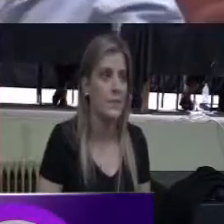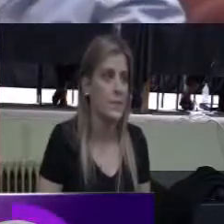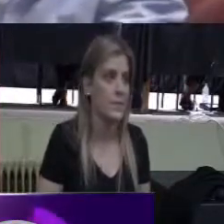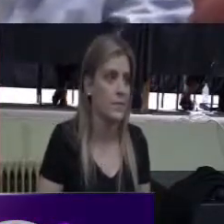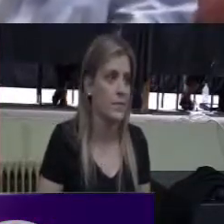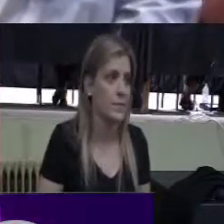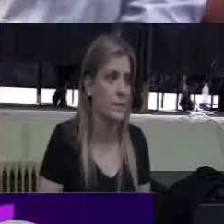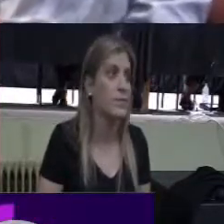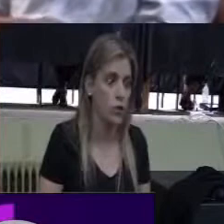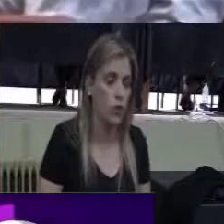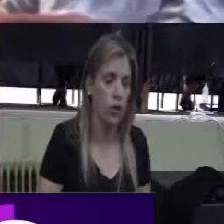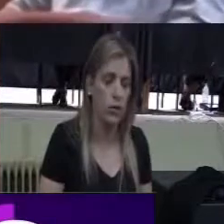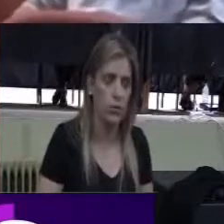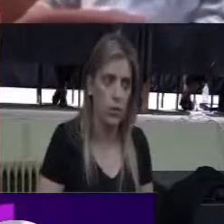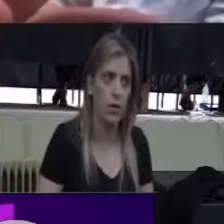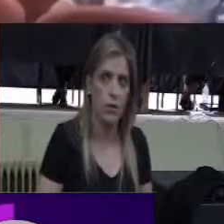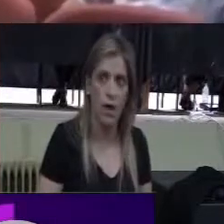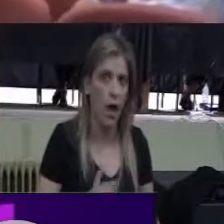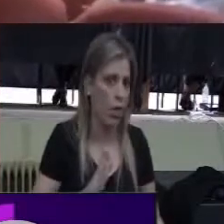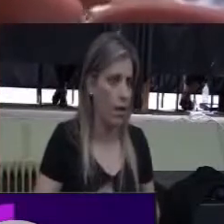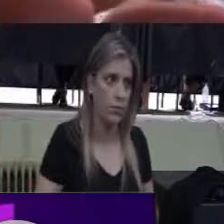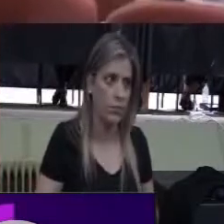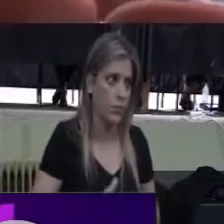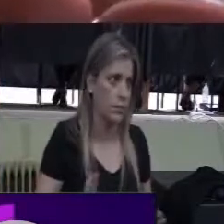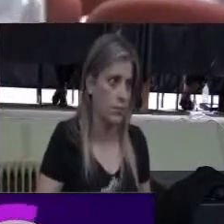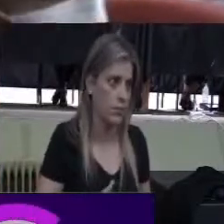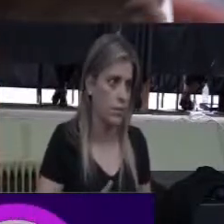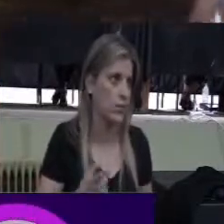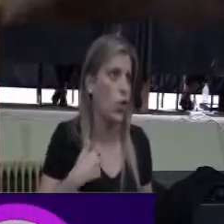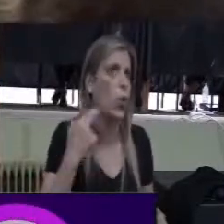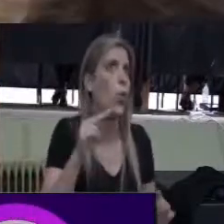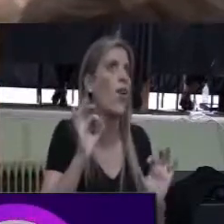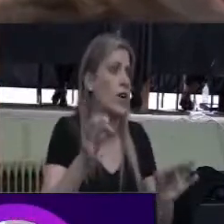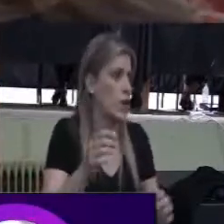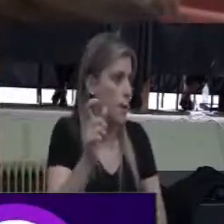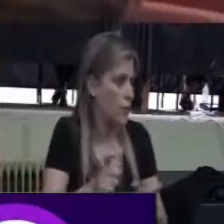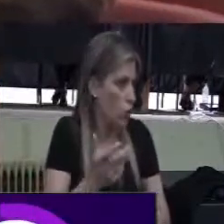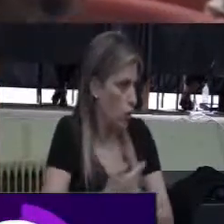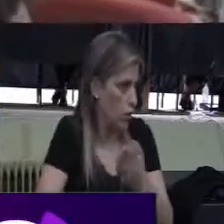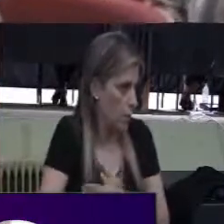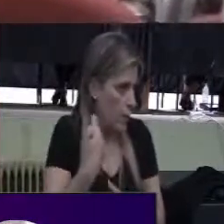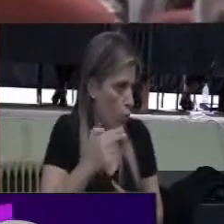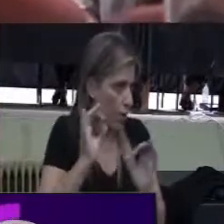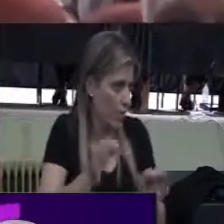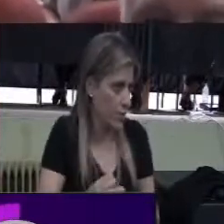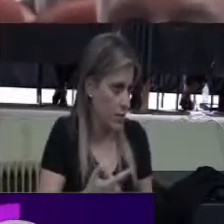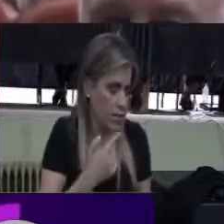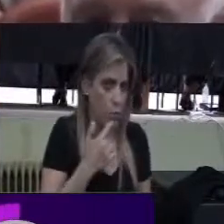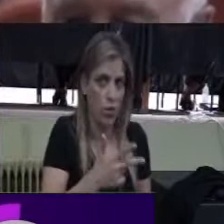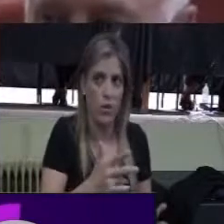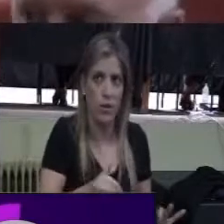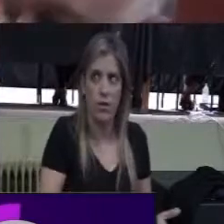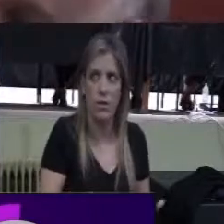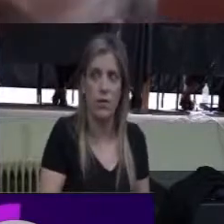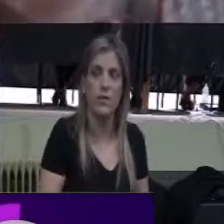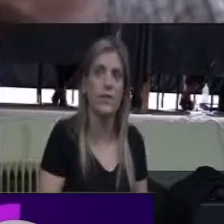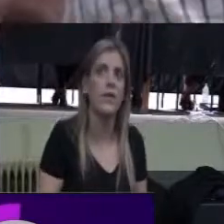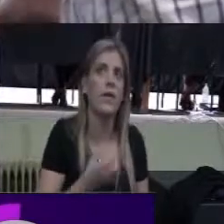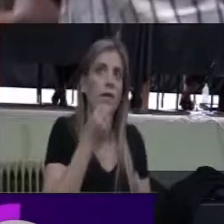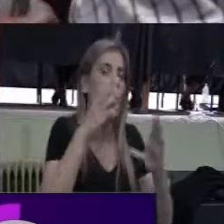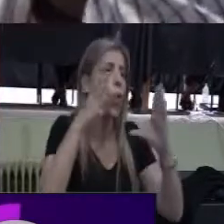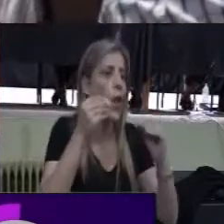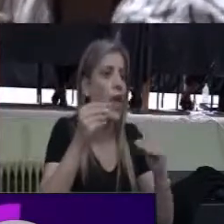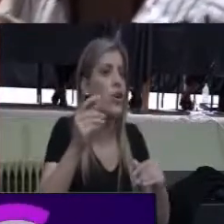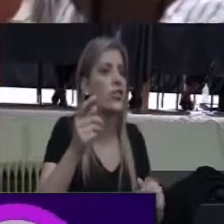nuestra bancada que tienen mucho interés en participar y están participando en estas comisiones, y les vamos a dar la posibilidad de que sean